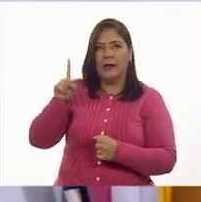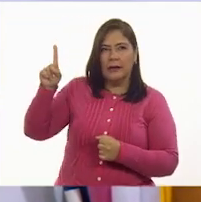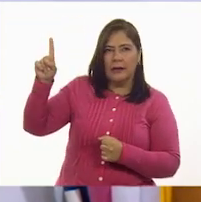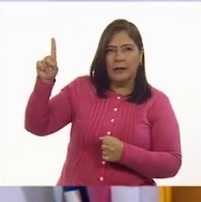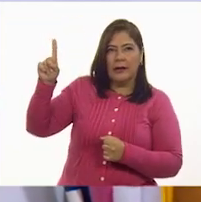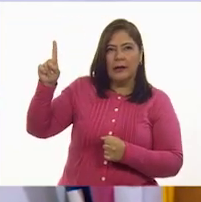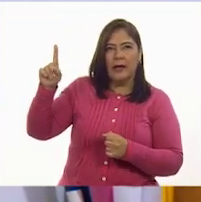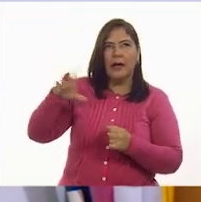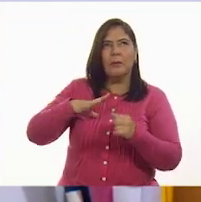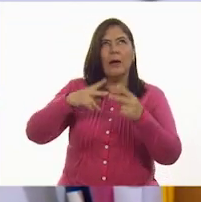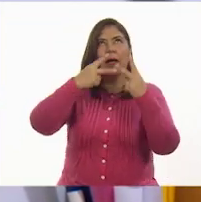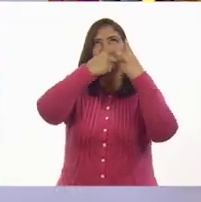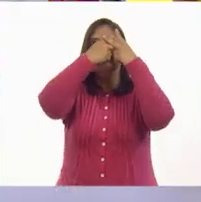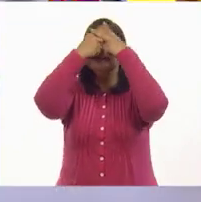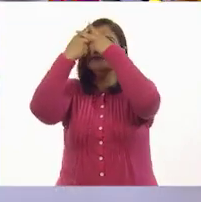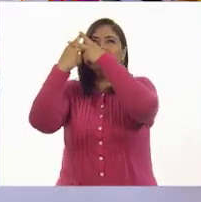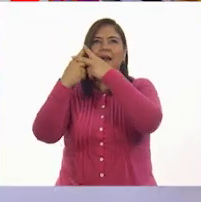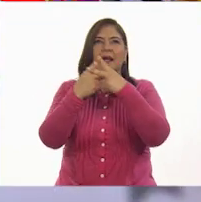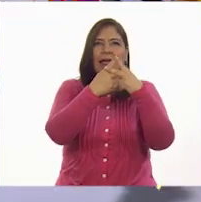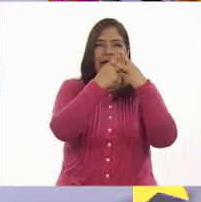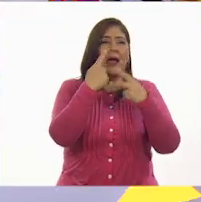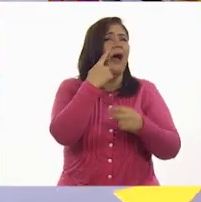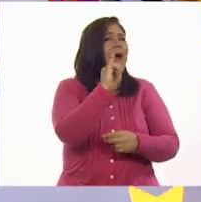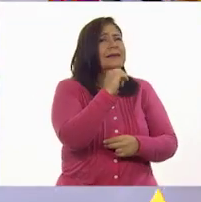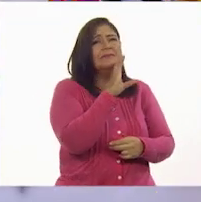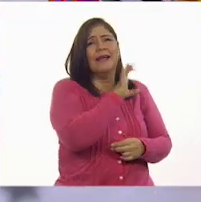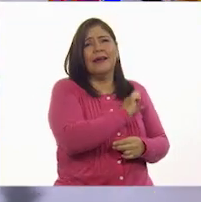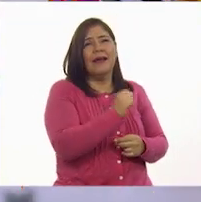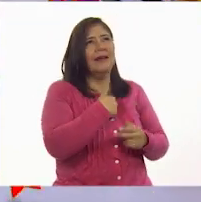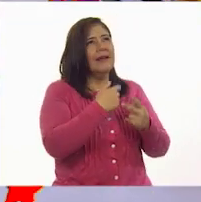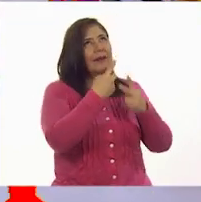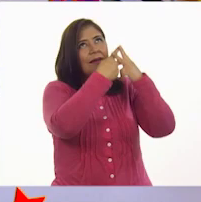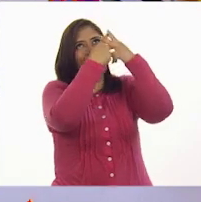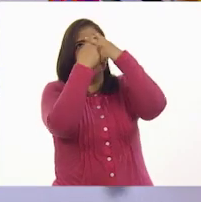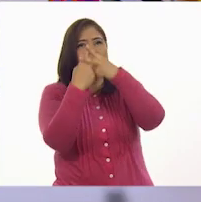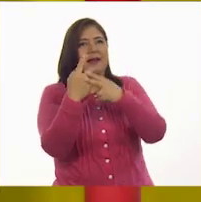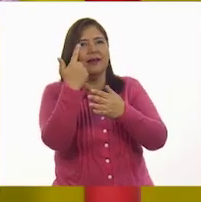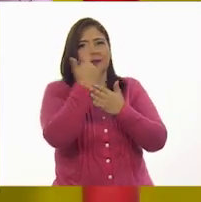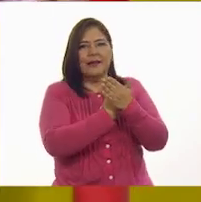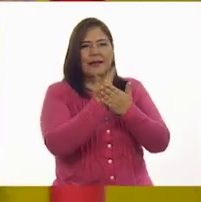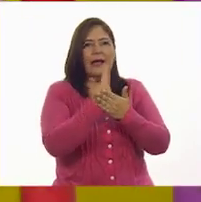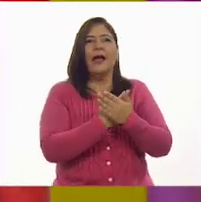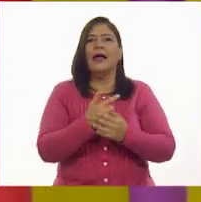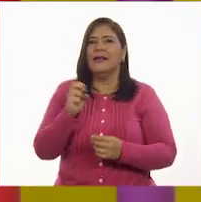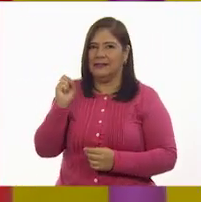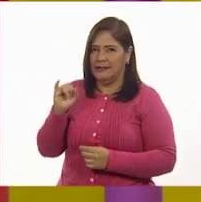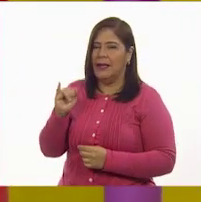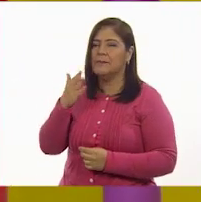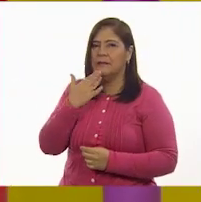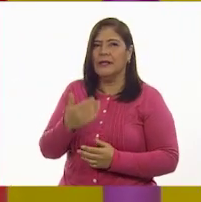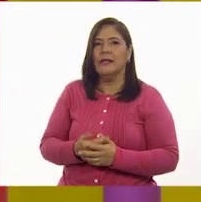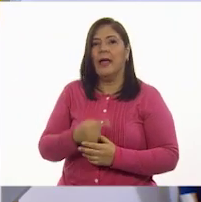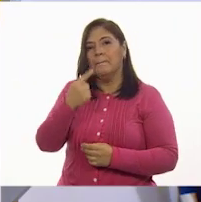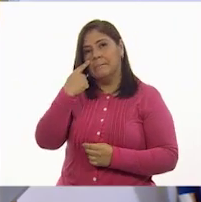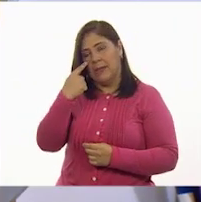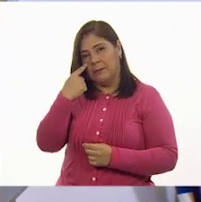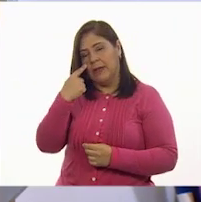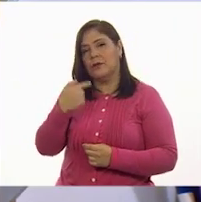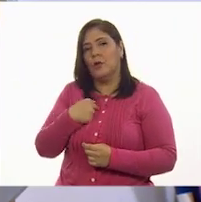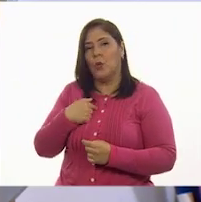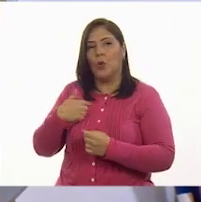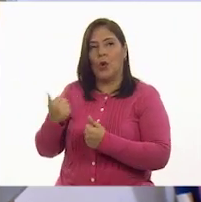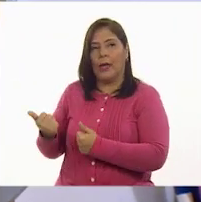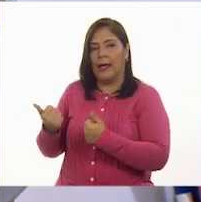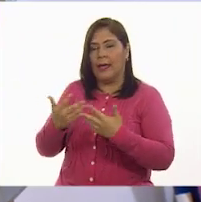Esas estrellas. Ay, sí, me gusta contar las estrellas. ¿Sí? ¿Quieres contar estrellas? Bueno, sí. Aquí tengo algunas estrellas.